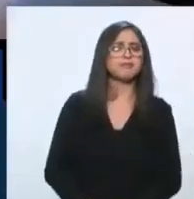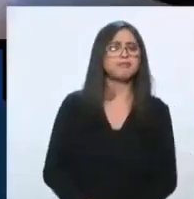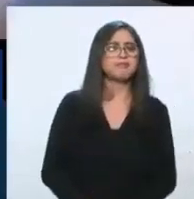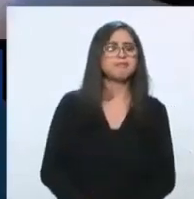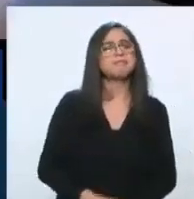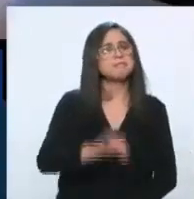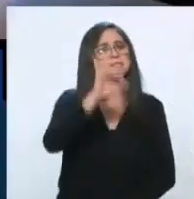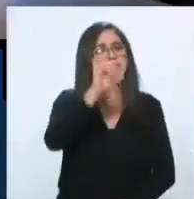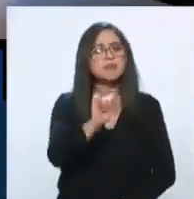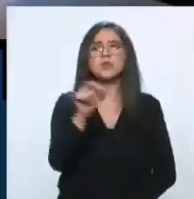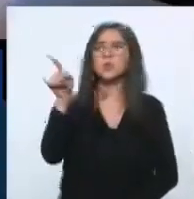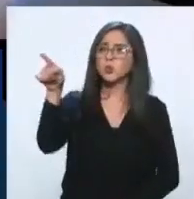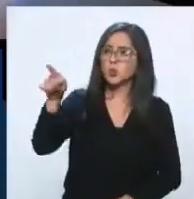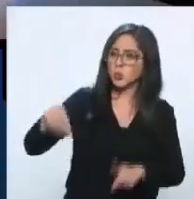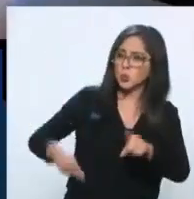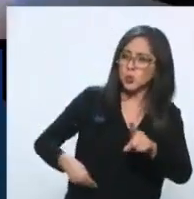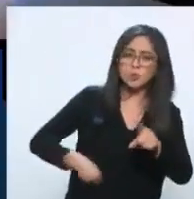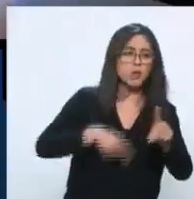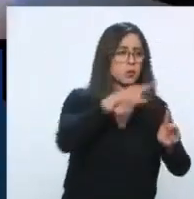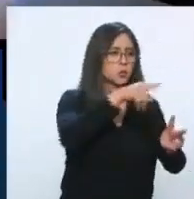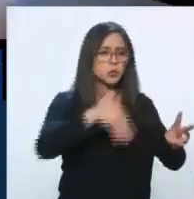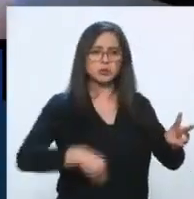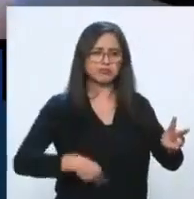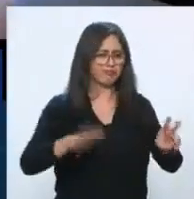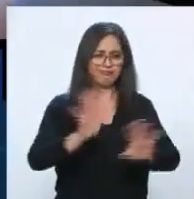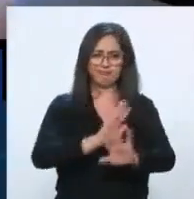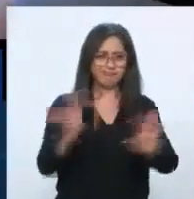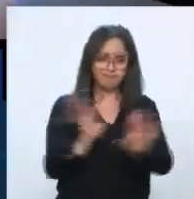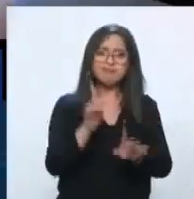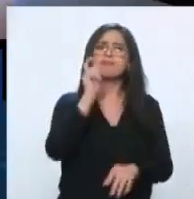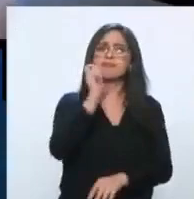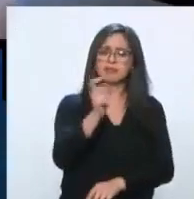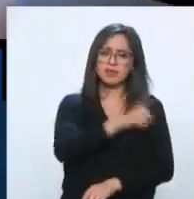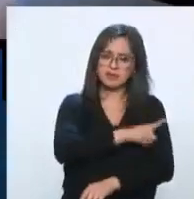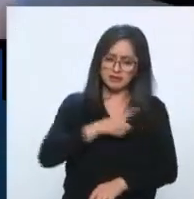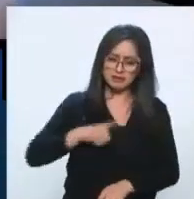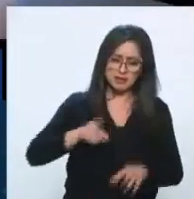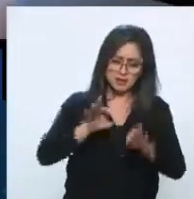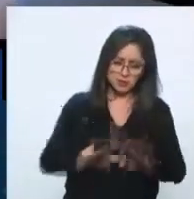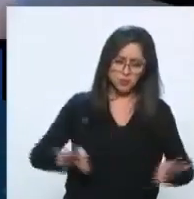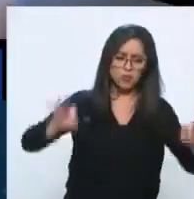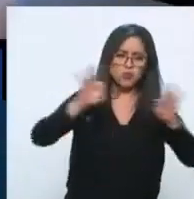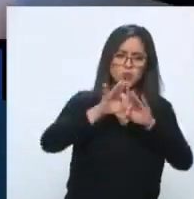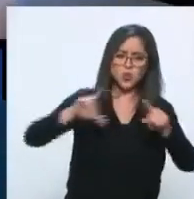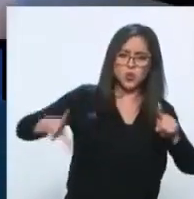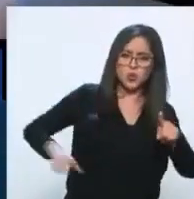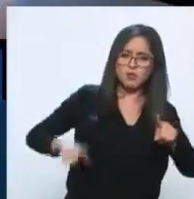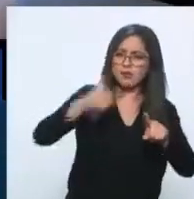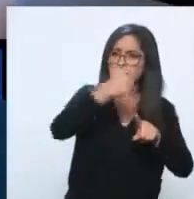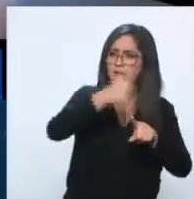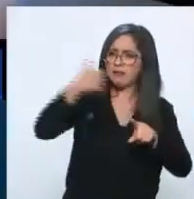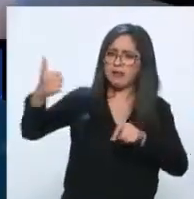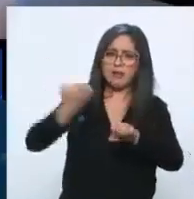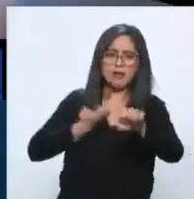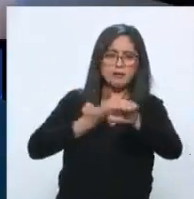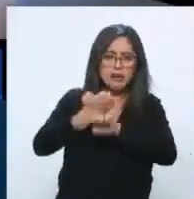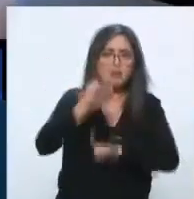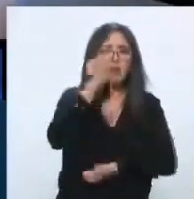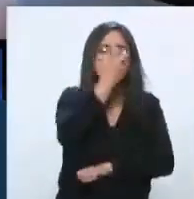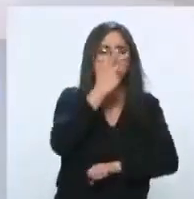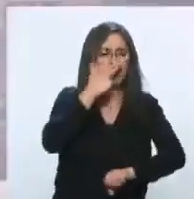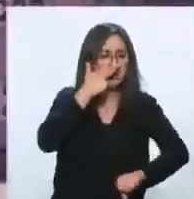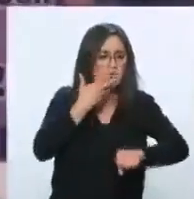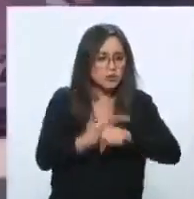vamos a estar echando la bolita, pero también es importantísimo, es fundamental que los gobiernos estatales asuman su responsabilidad,